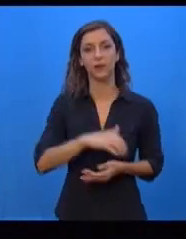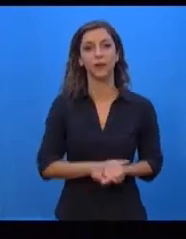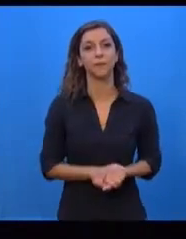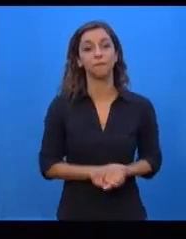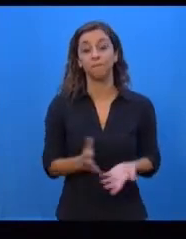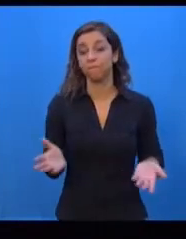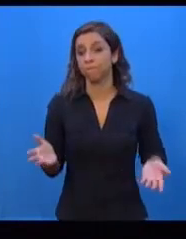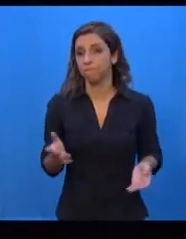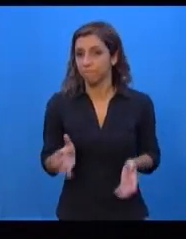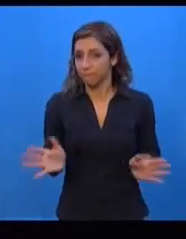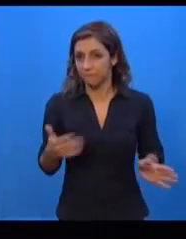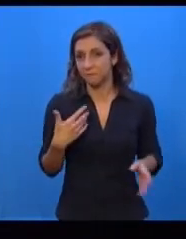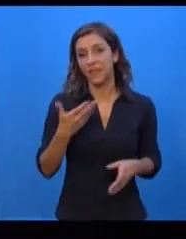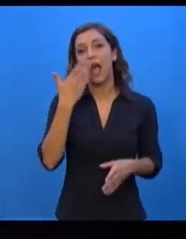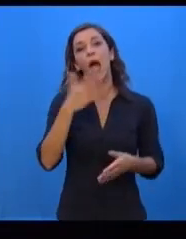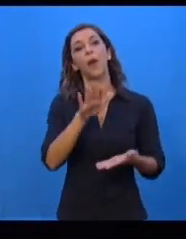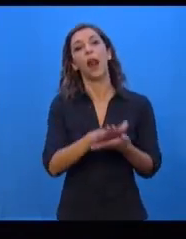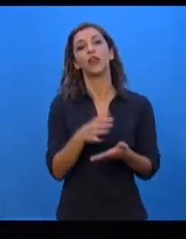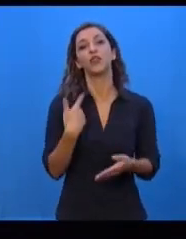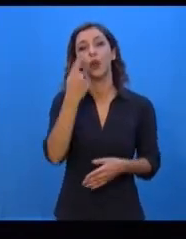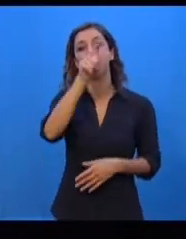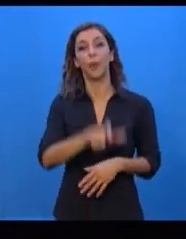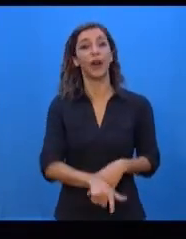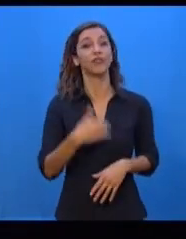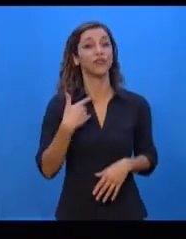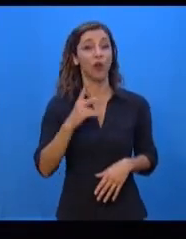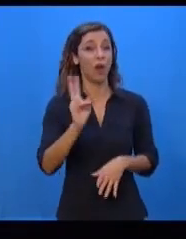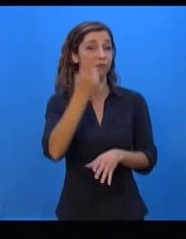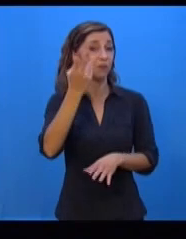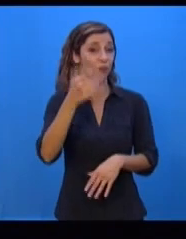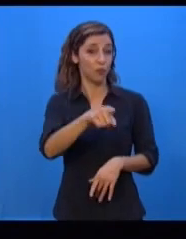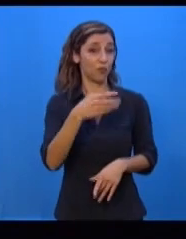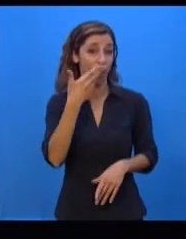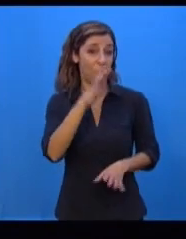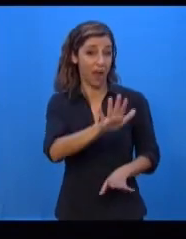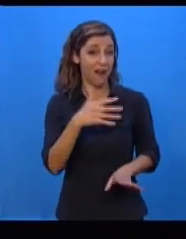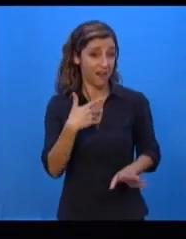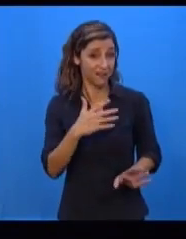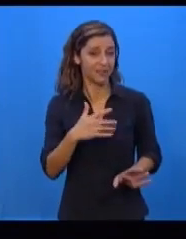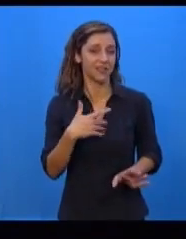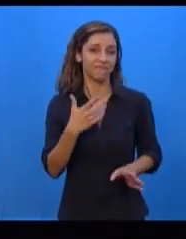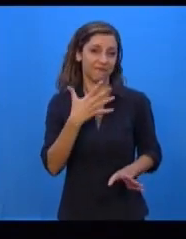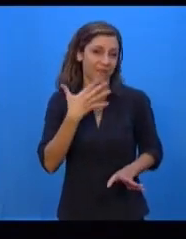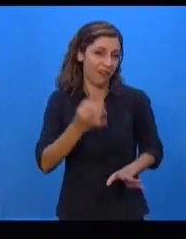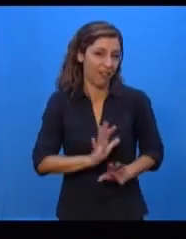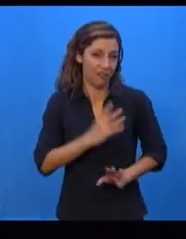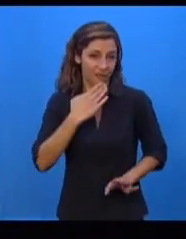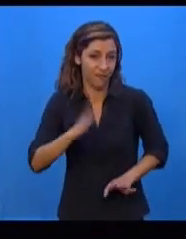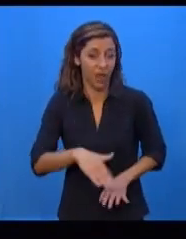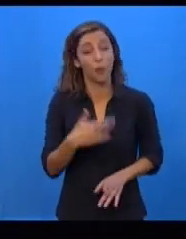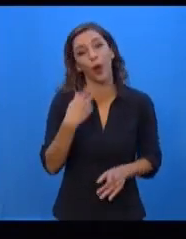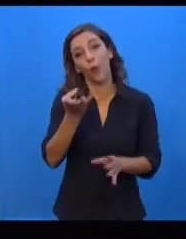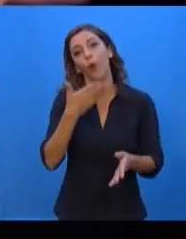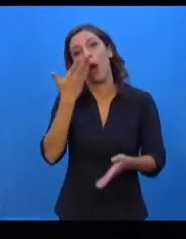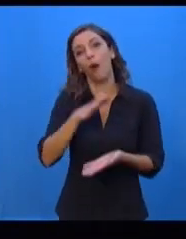Es de muy mal gusto citar a una persona que ya no está en este mundo y no se puede defender. Pero claro, teniendo que tapar 51 contratos por 2.000 millones de dólares para